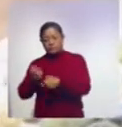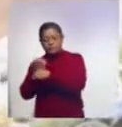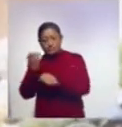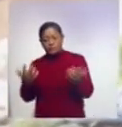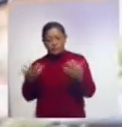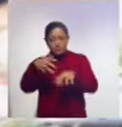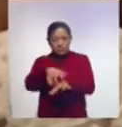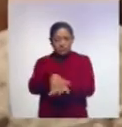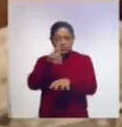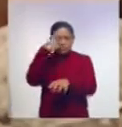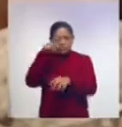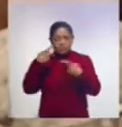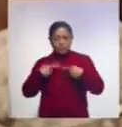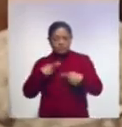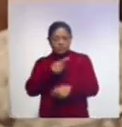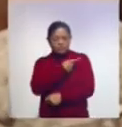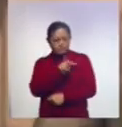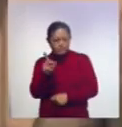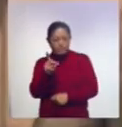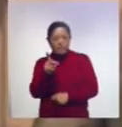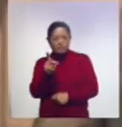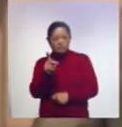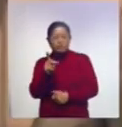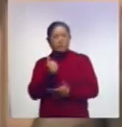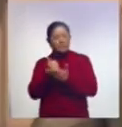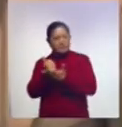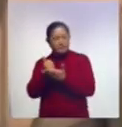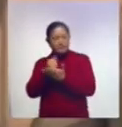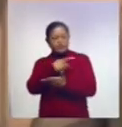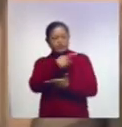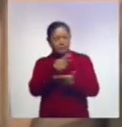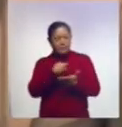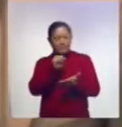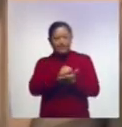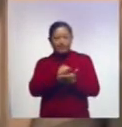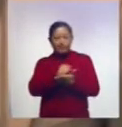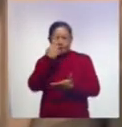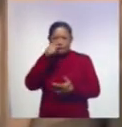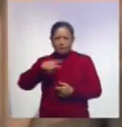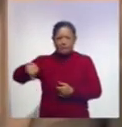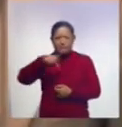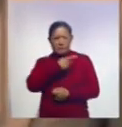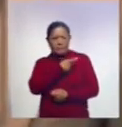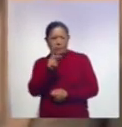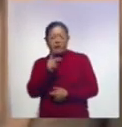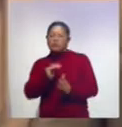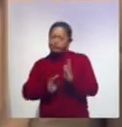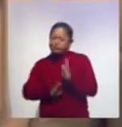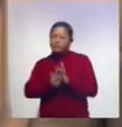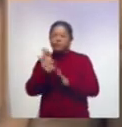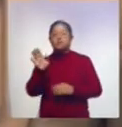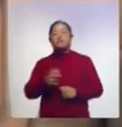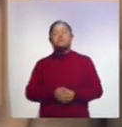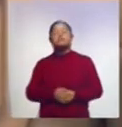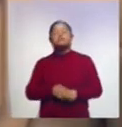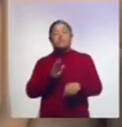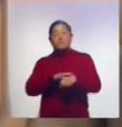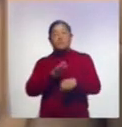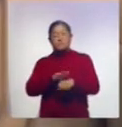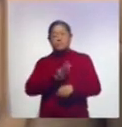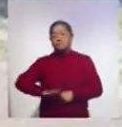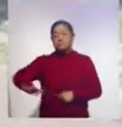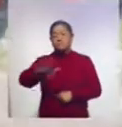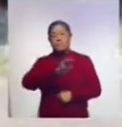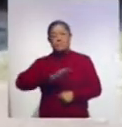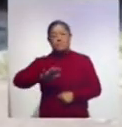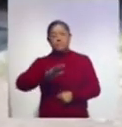la pobreza extrema a través del programa Supérate. Durante el encuentro en la sede del Consejo Coordinador Empresarial, máximo organismo del sector en el